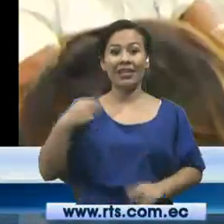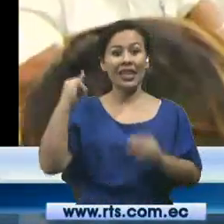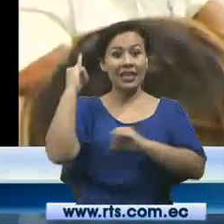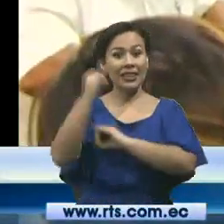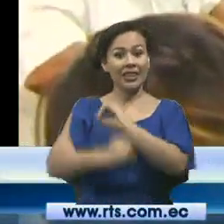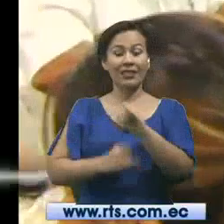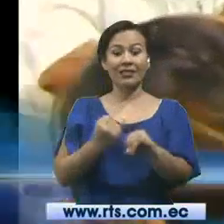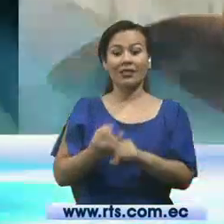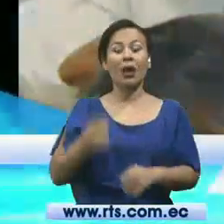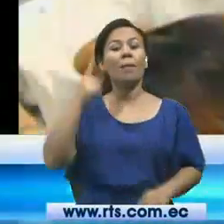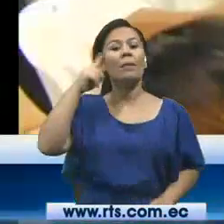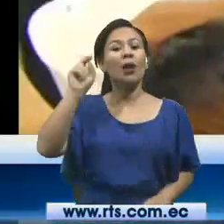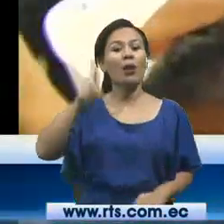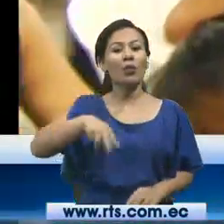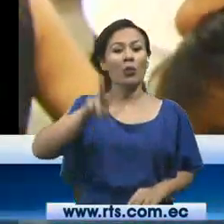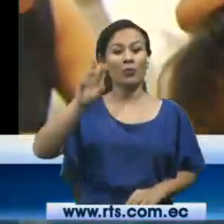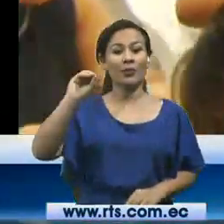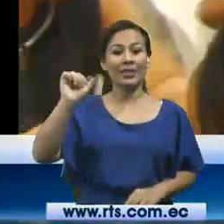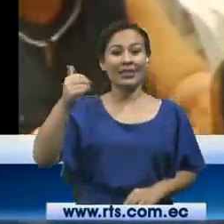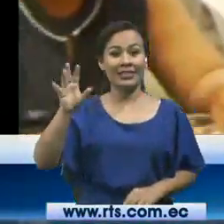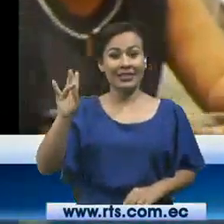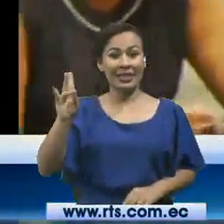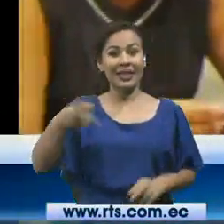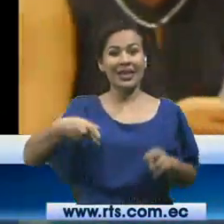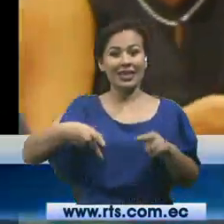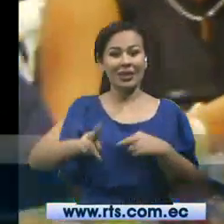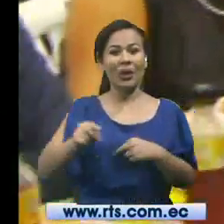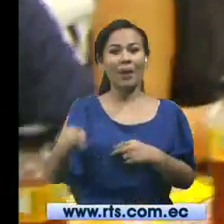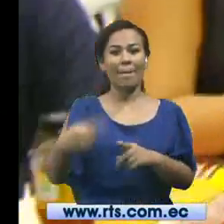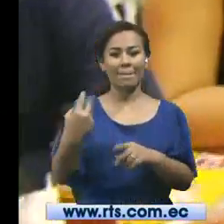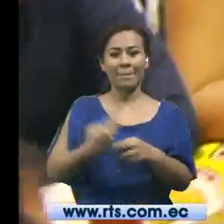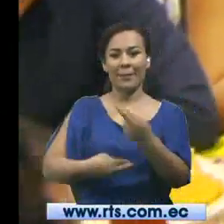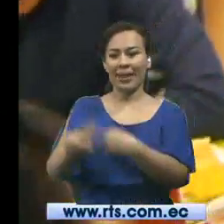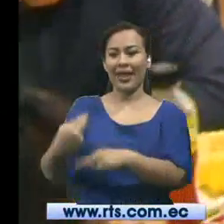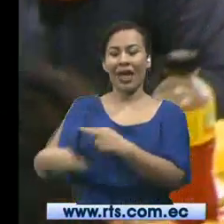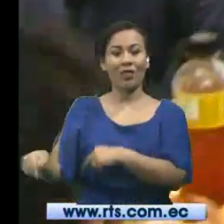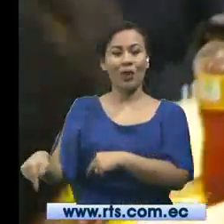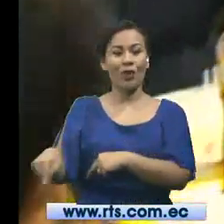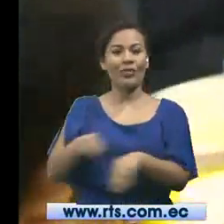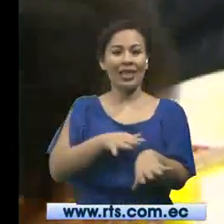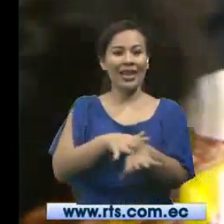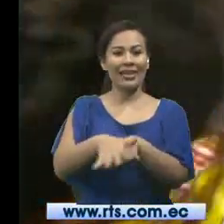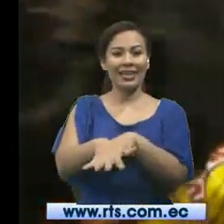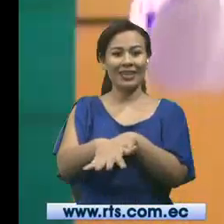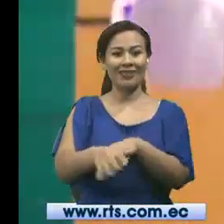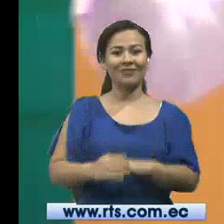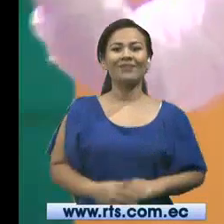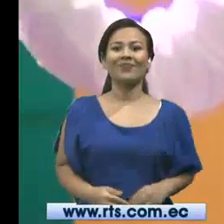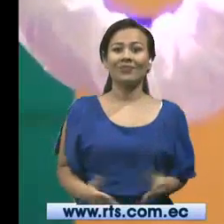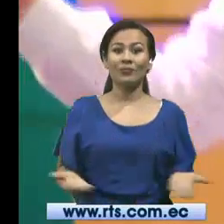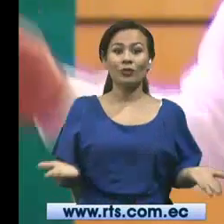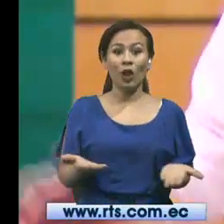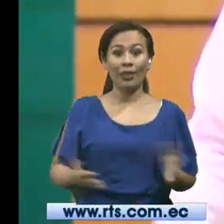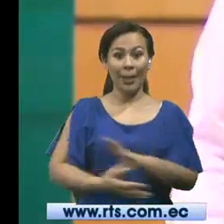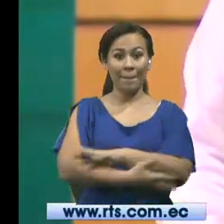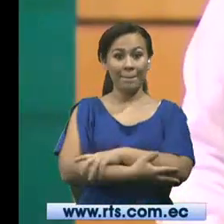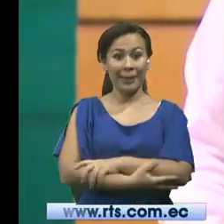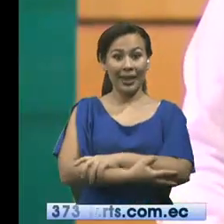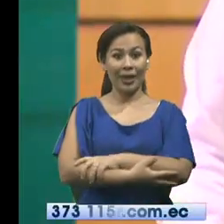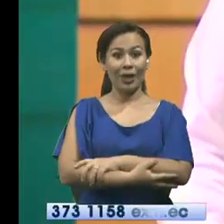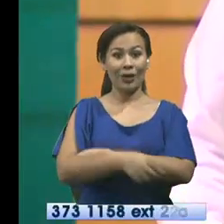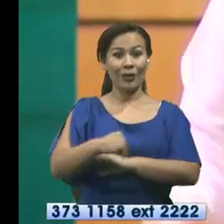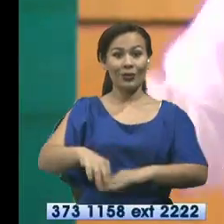Y que para el 2017 se espera inaugurar el Mercado del Río. Un sitio privilegiado en el malecón del río